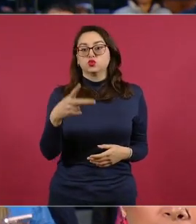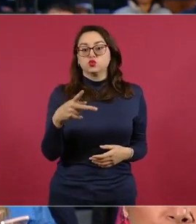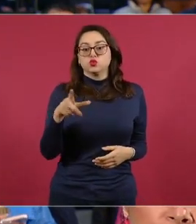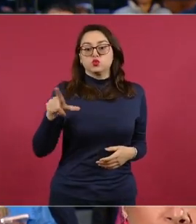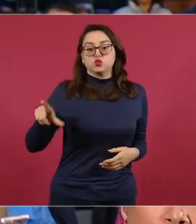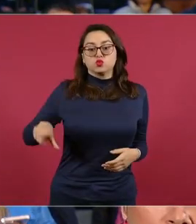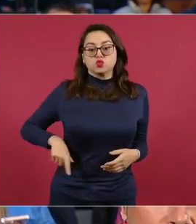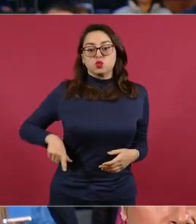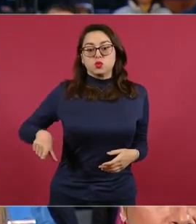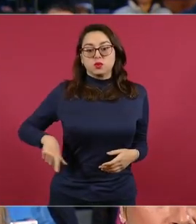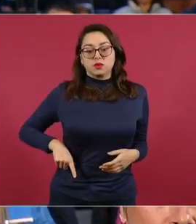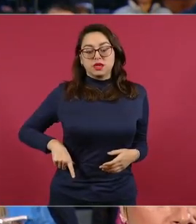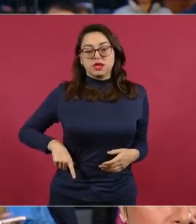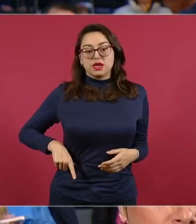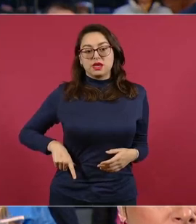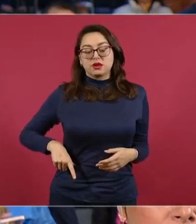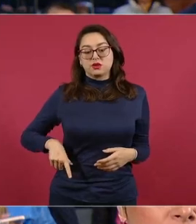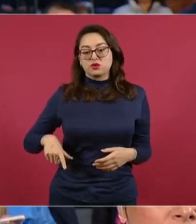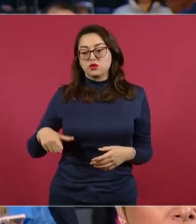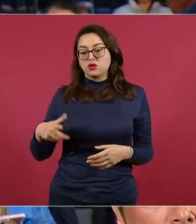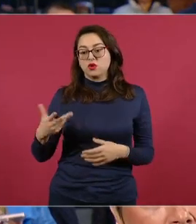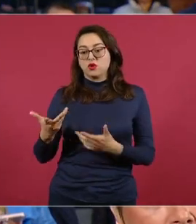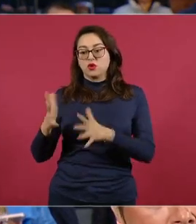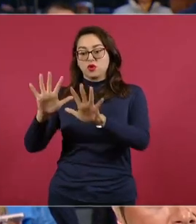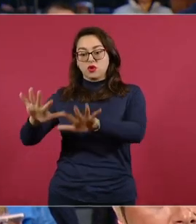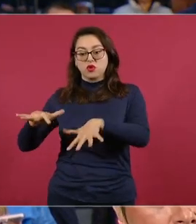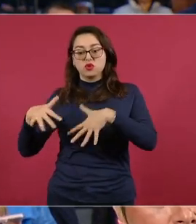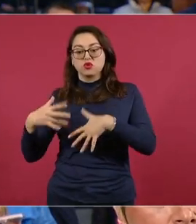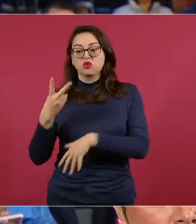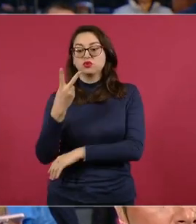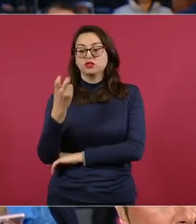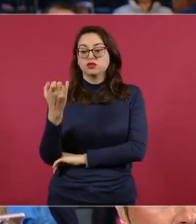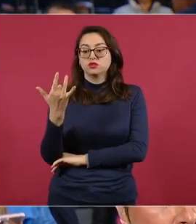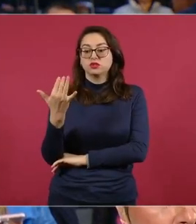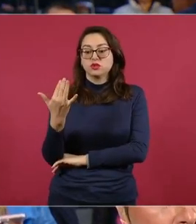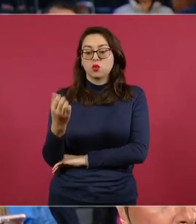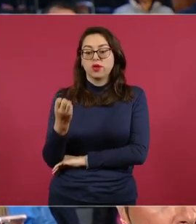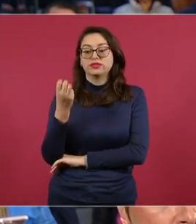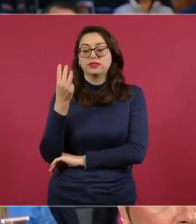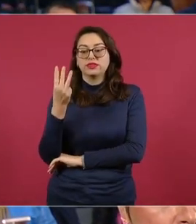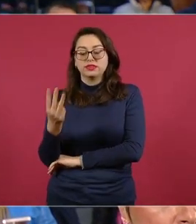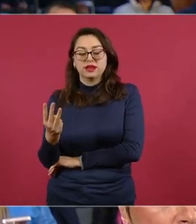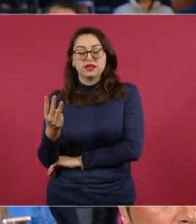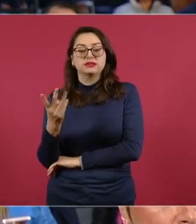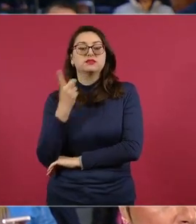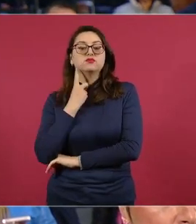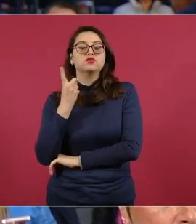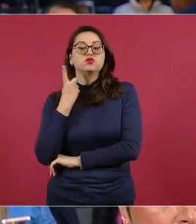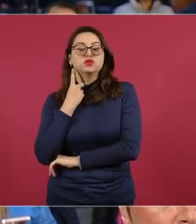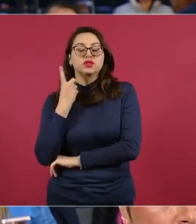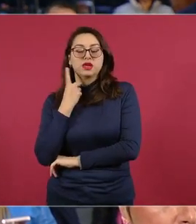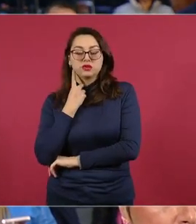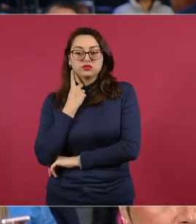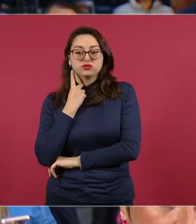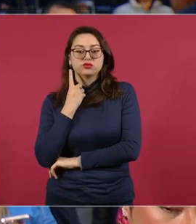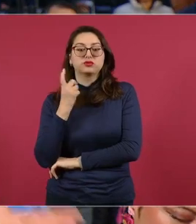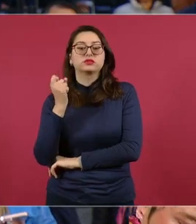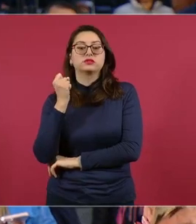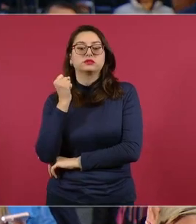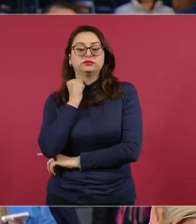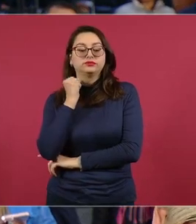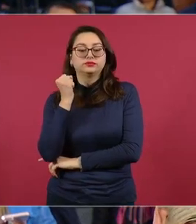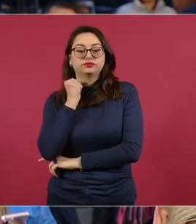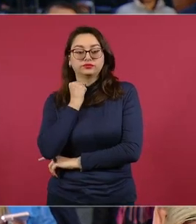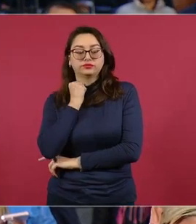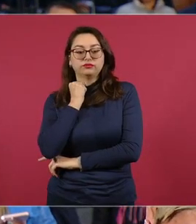tenía 253 legisladores en el Congreso, es decir, 50.6%. Para generar